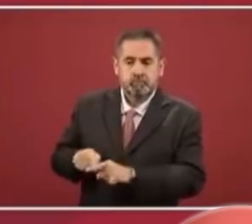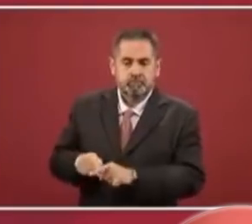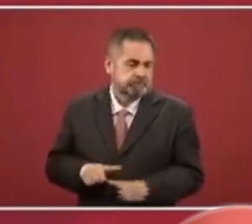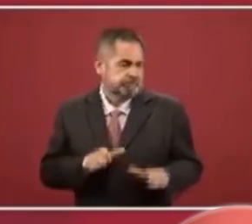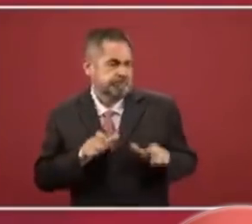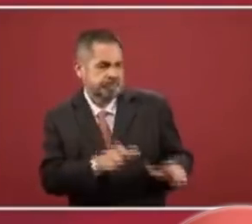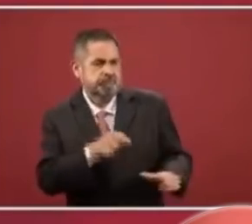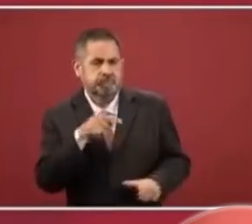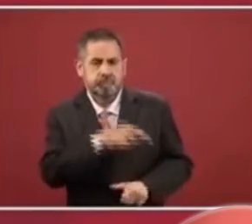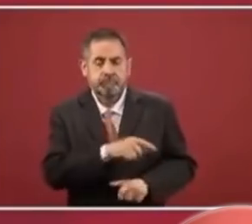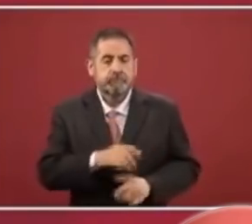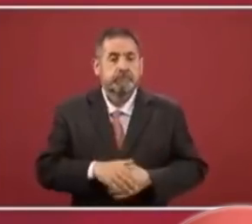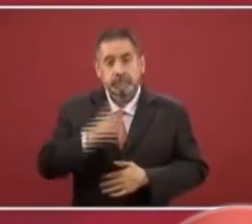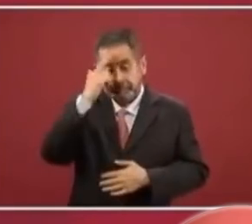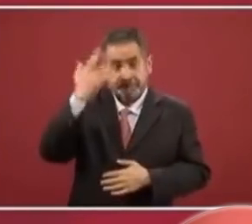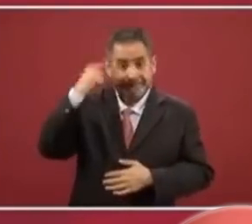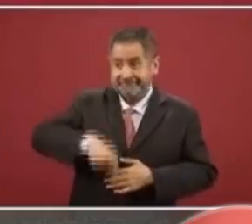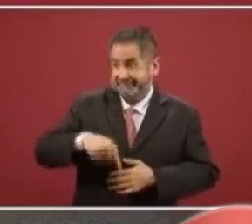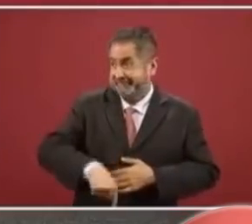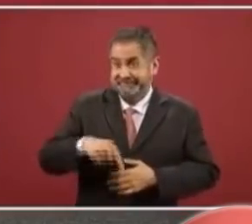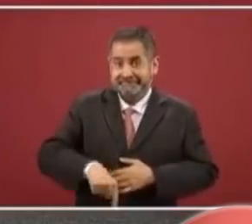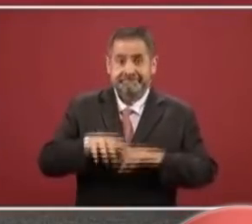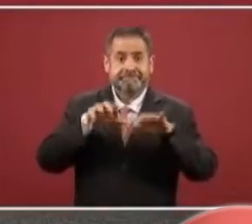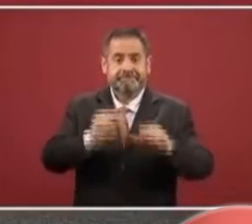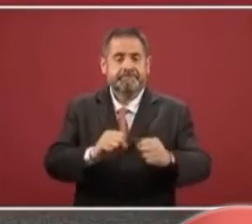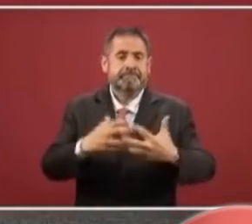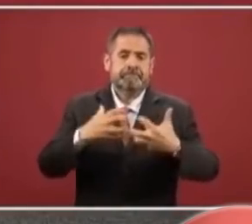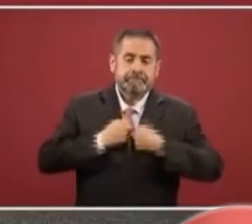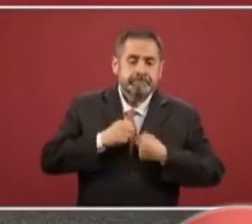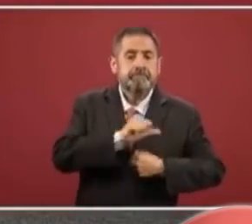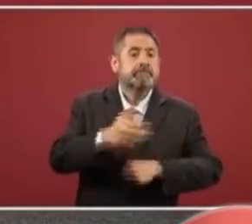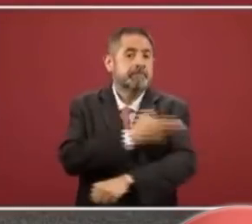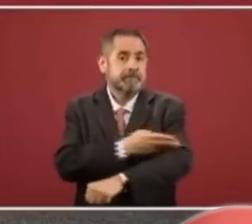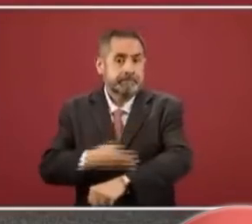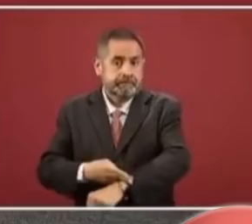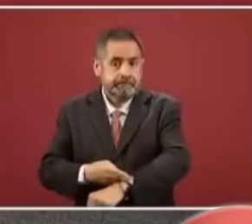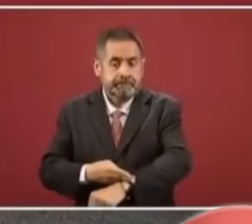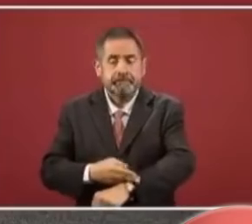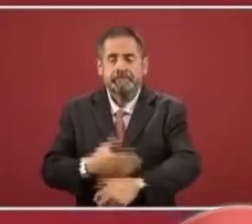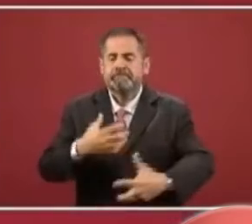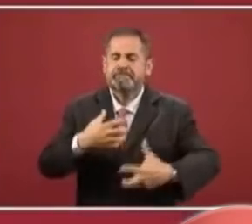Detienen al presidente Madero aquí en Palacio y al día siguiente